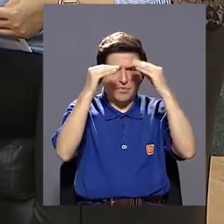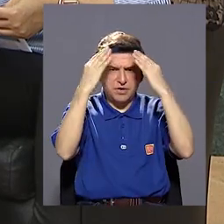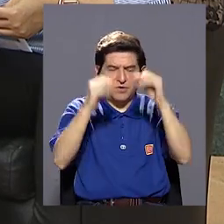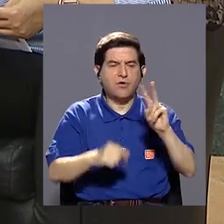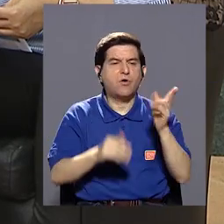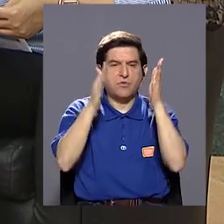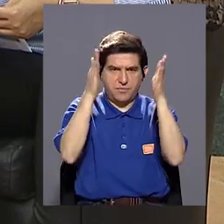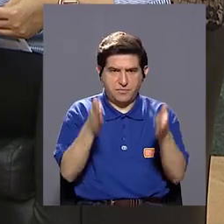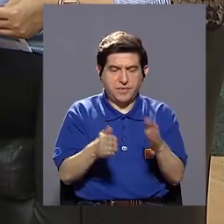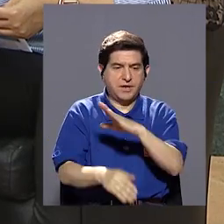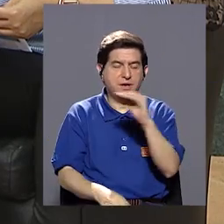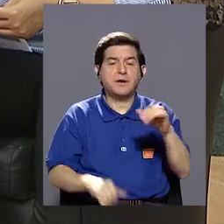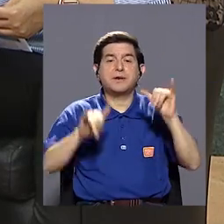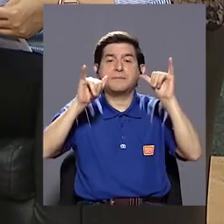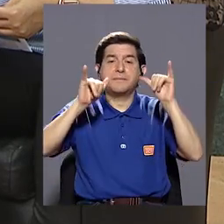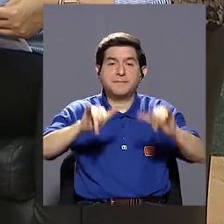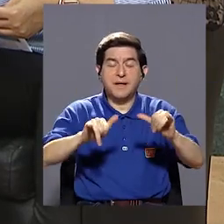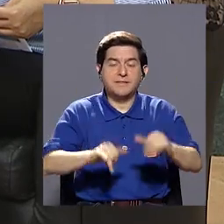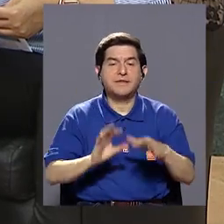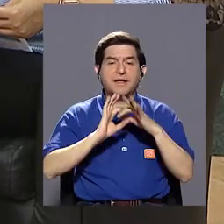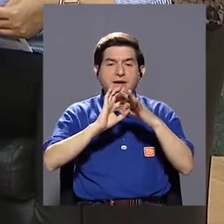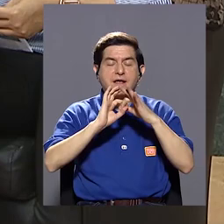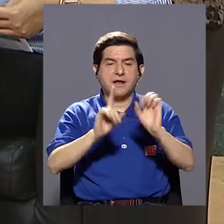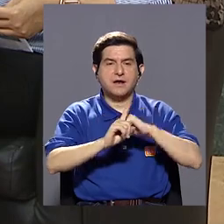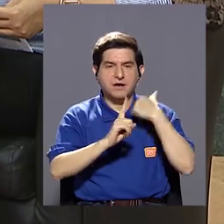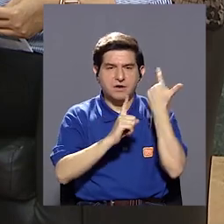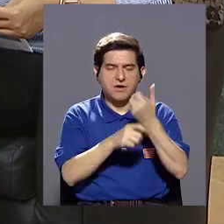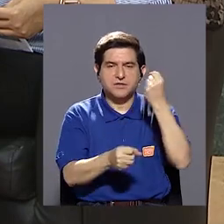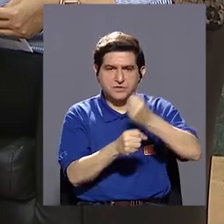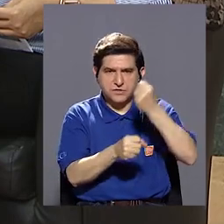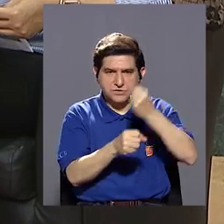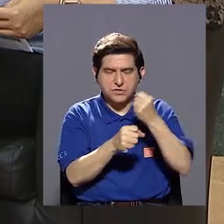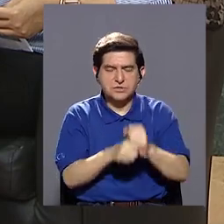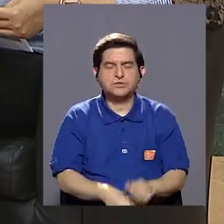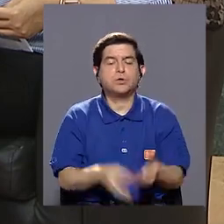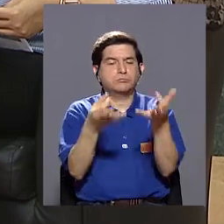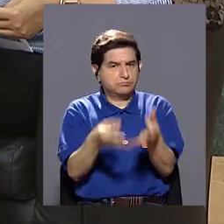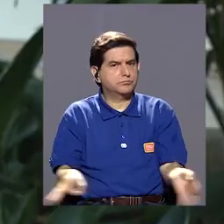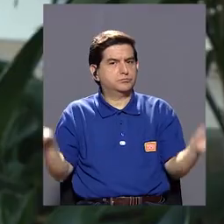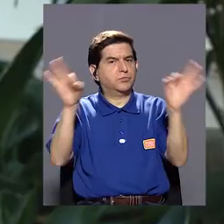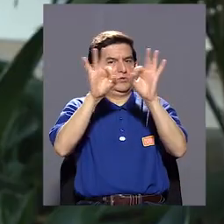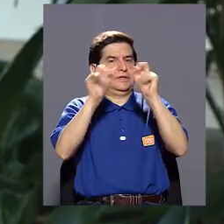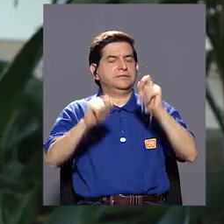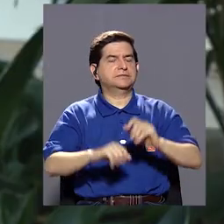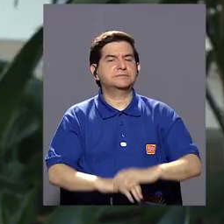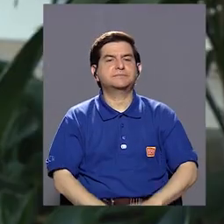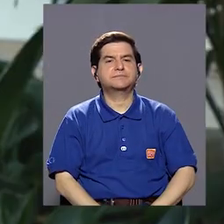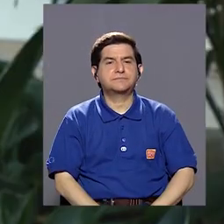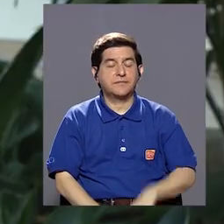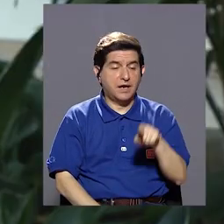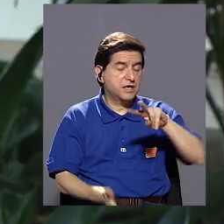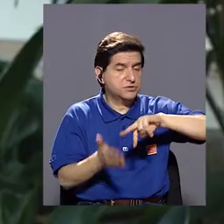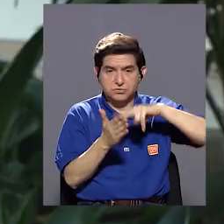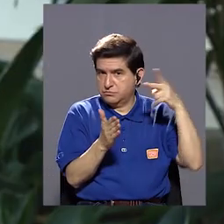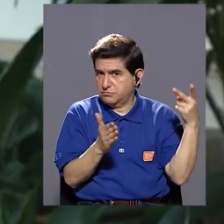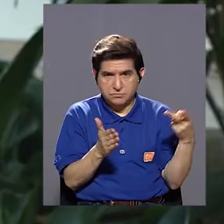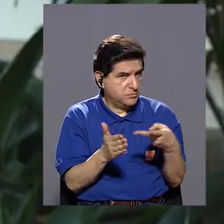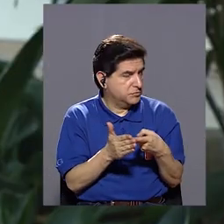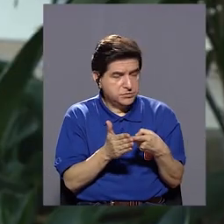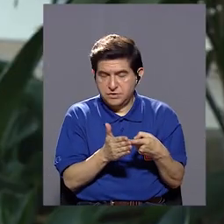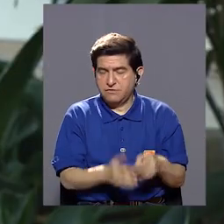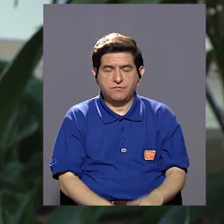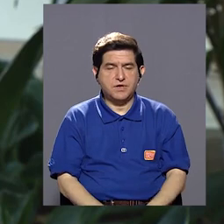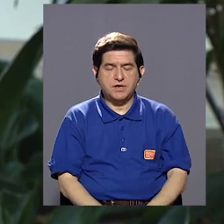también a los compañeros y sobre todo de mantener relaciones sociales, laborales significativas, ¿verdad? Eso no implica